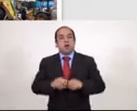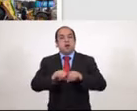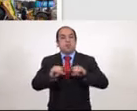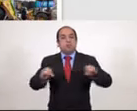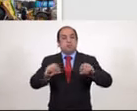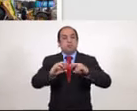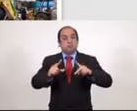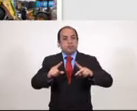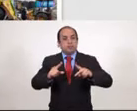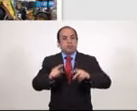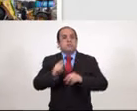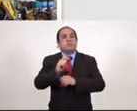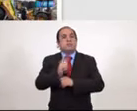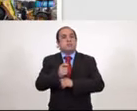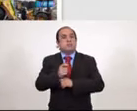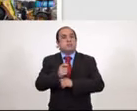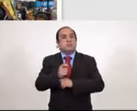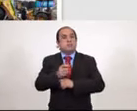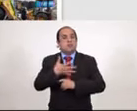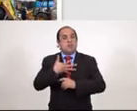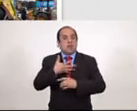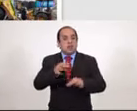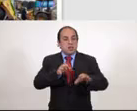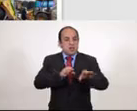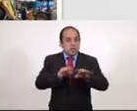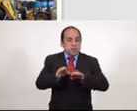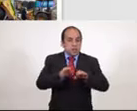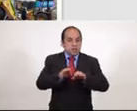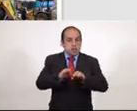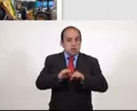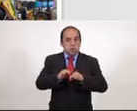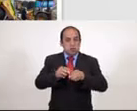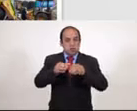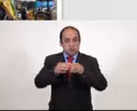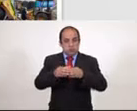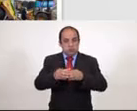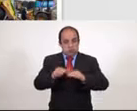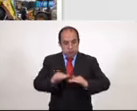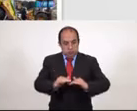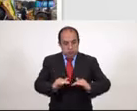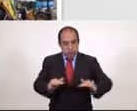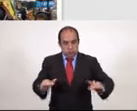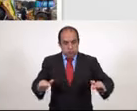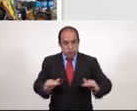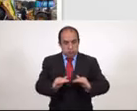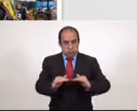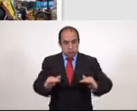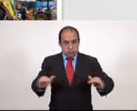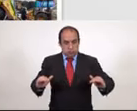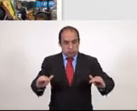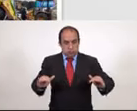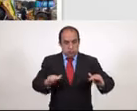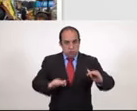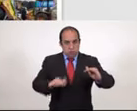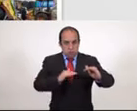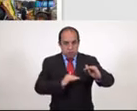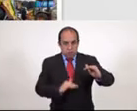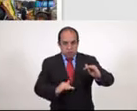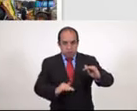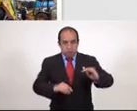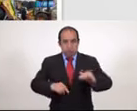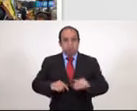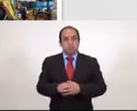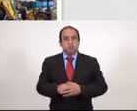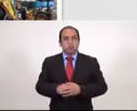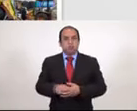fue ocasionada por trabajos de perforación bajo la superficie del pavimento, del terreno natural,